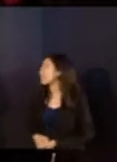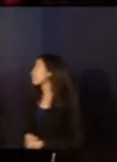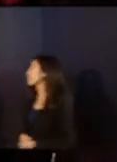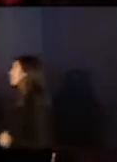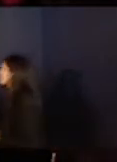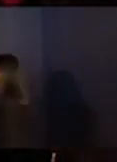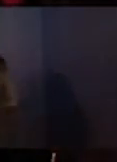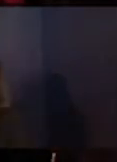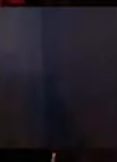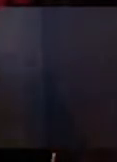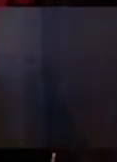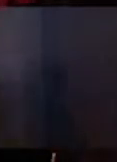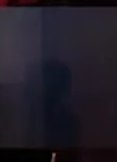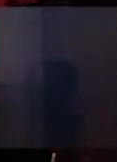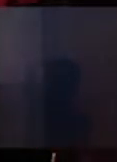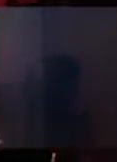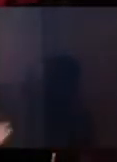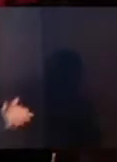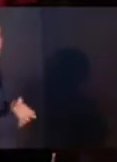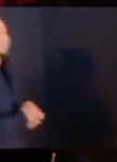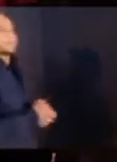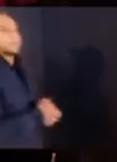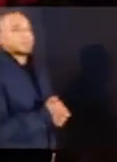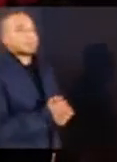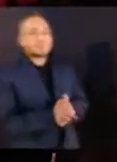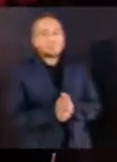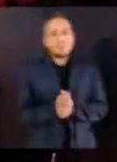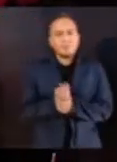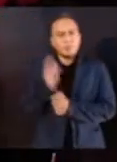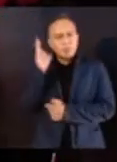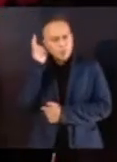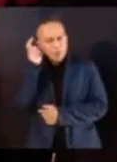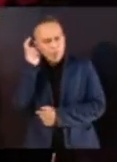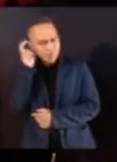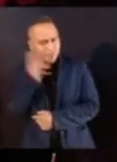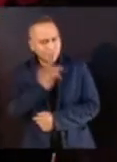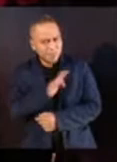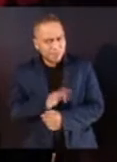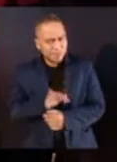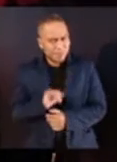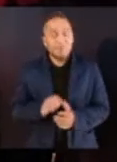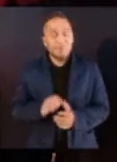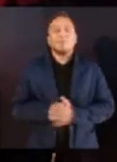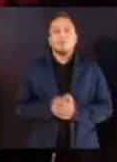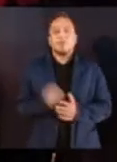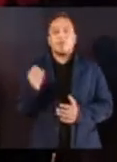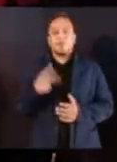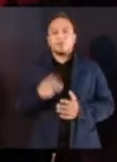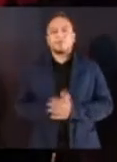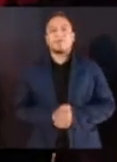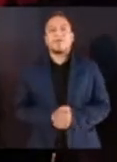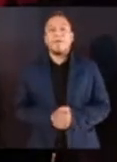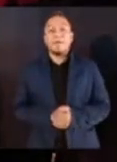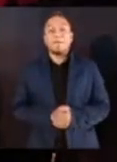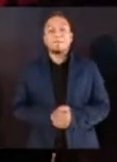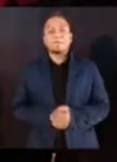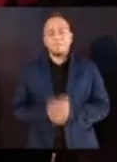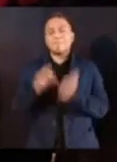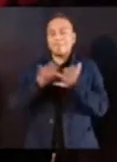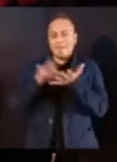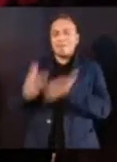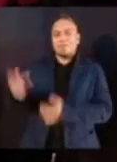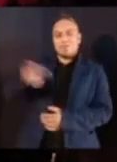¿Se escucha? Sí, creo que se escucha la voz, ¿verdad? Mire usted, gracias por su